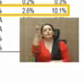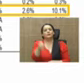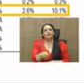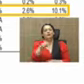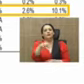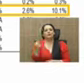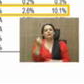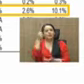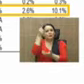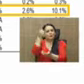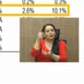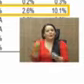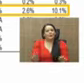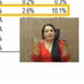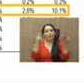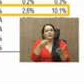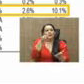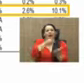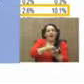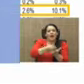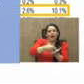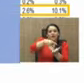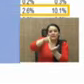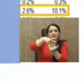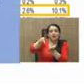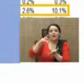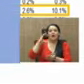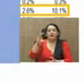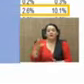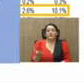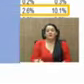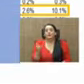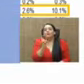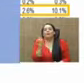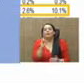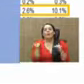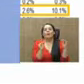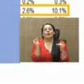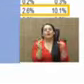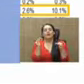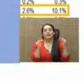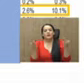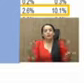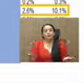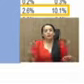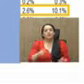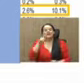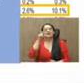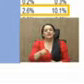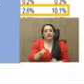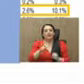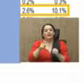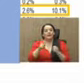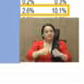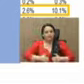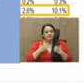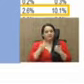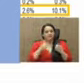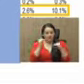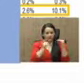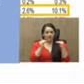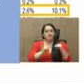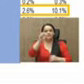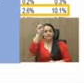los recursos públicos a salarios? ¿A dónde está el equilibrio? Debe existir el equilibrio.